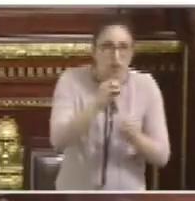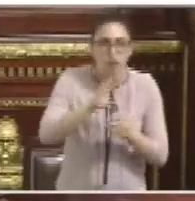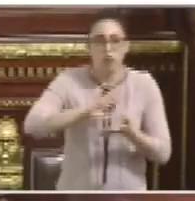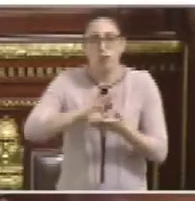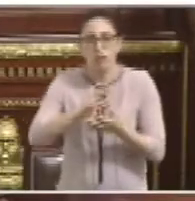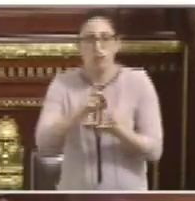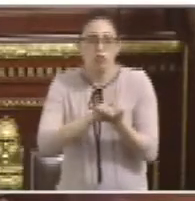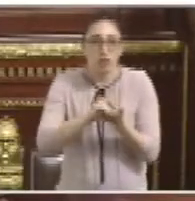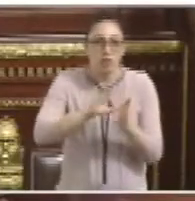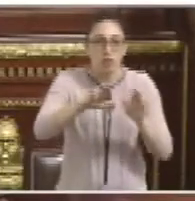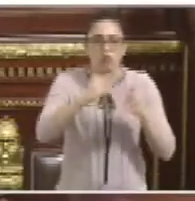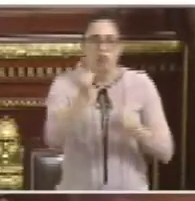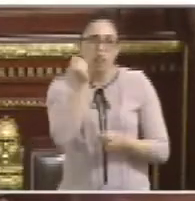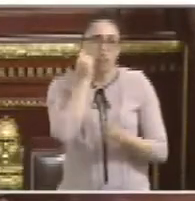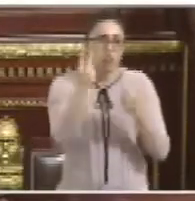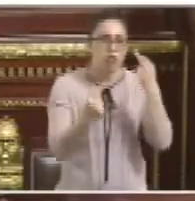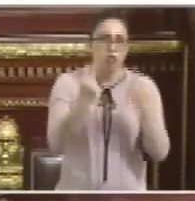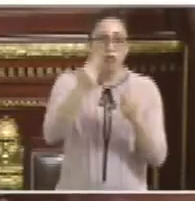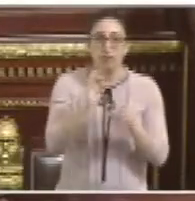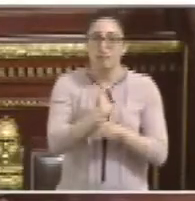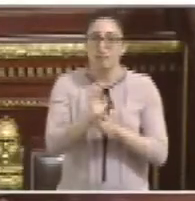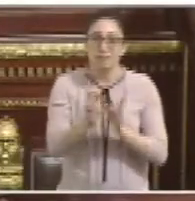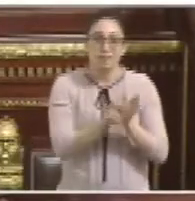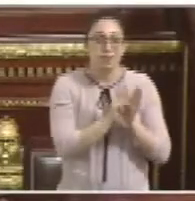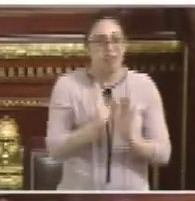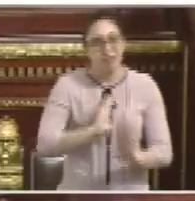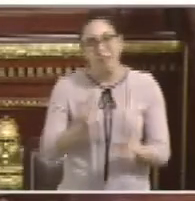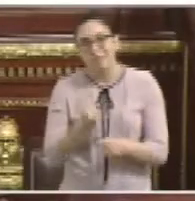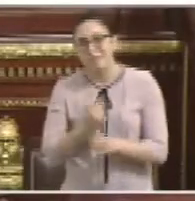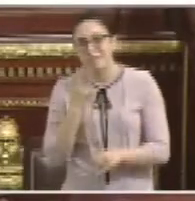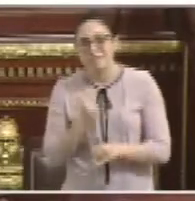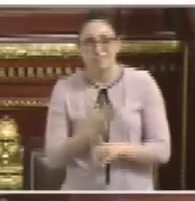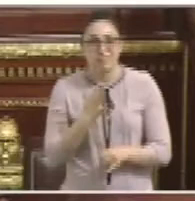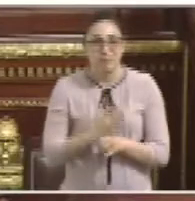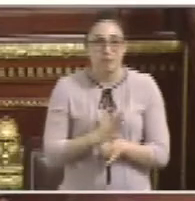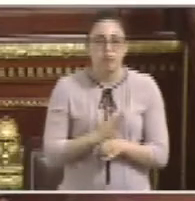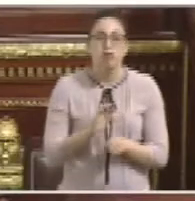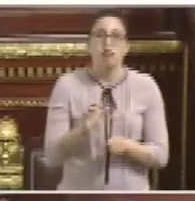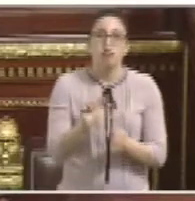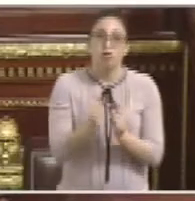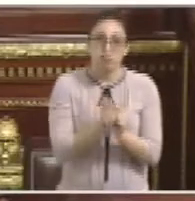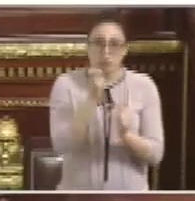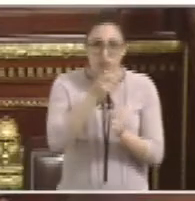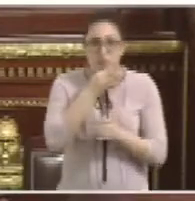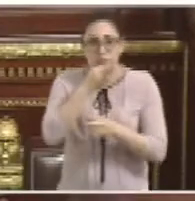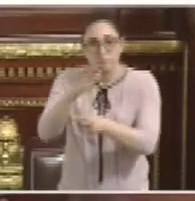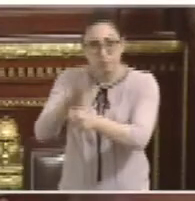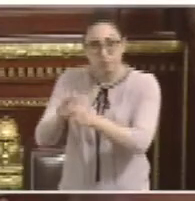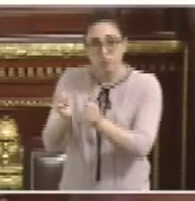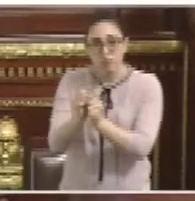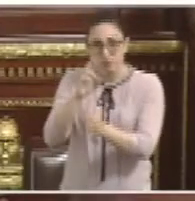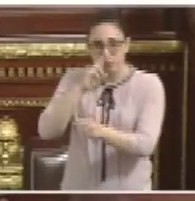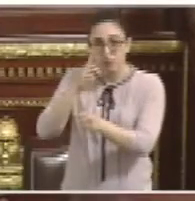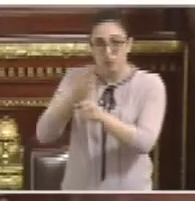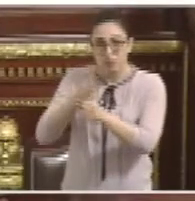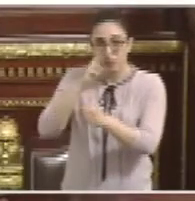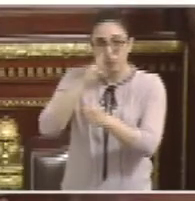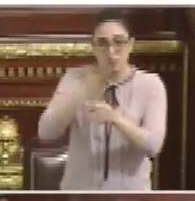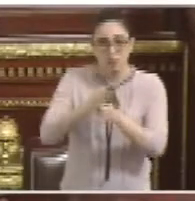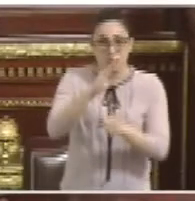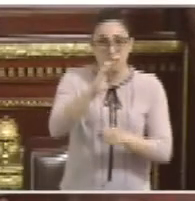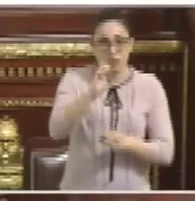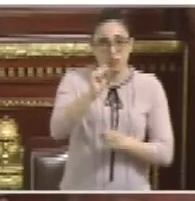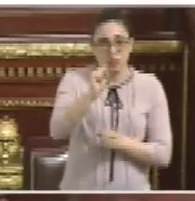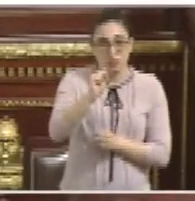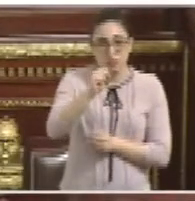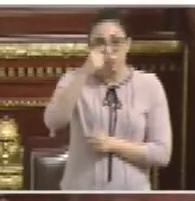generado inconformidad entre los vecinos. Por lo anterior, es necesario formular un exhorto a las autoridades encargadas de los CAIS